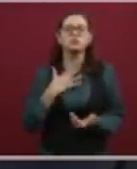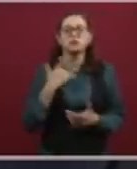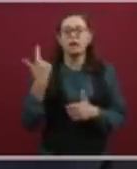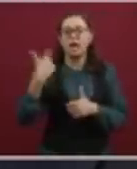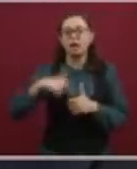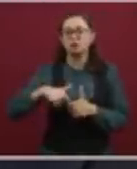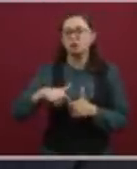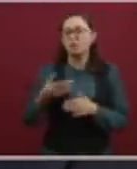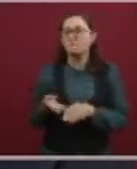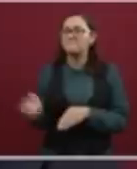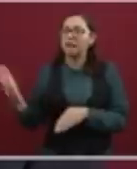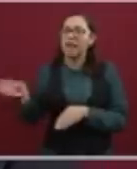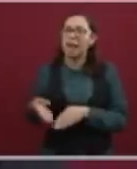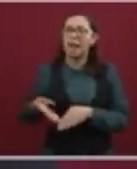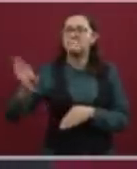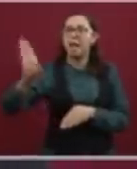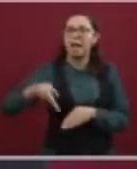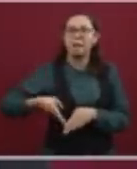gasolinas,